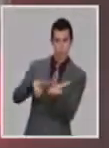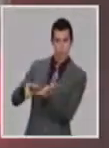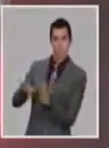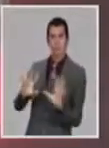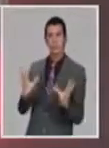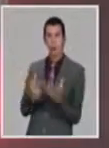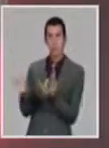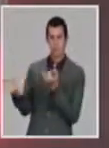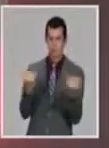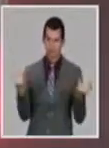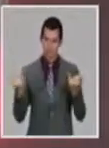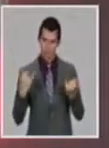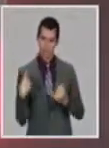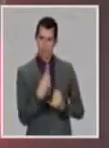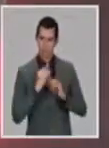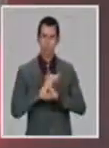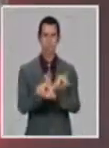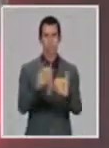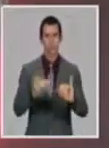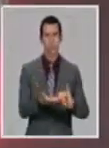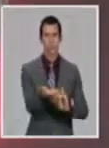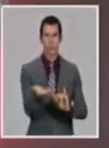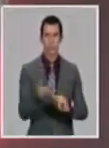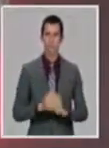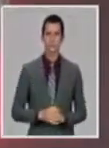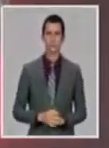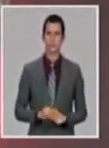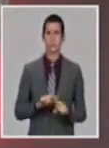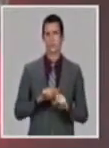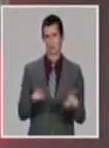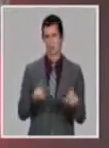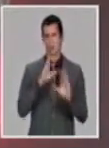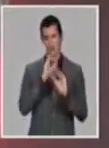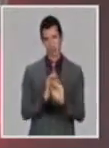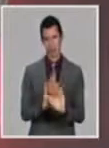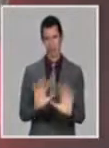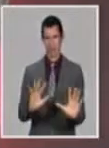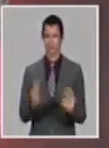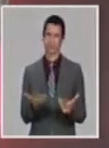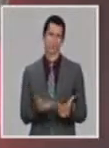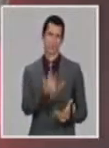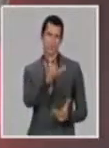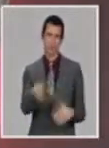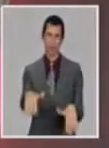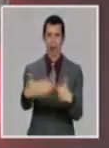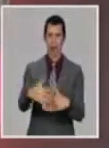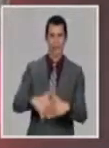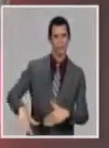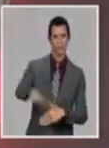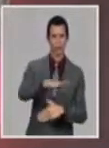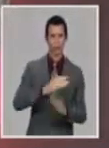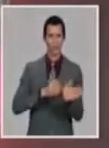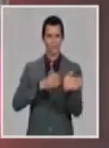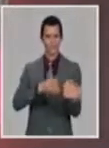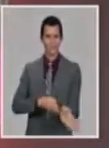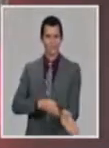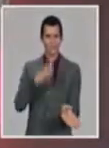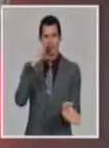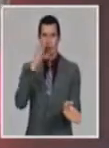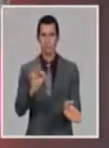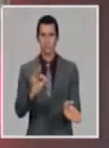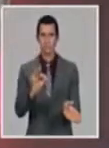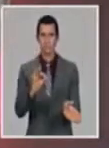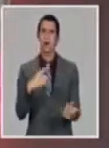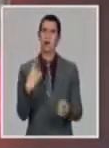No podemos decir que todas las personas han tenido claro la amenaza que representa la COVID para la salud de ellos,